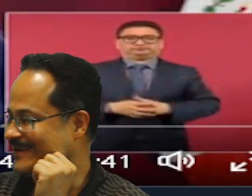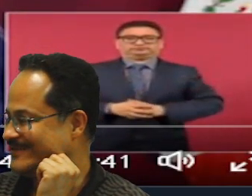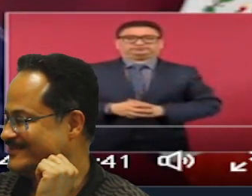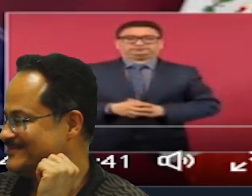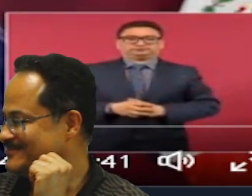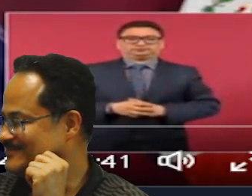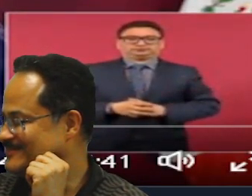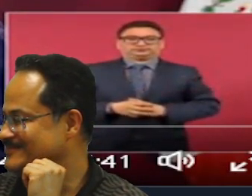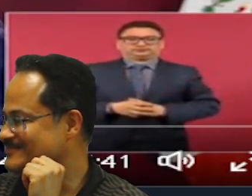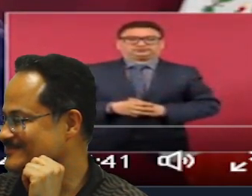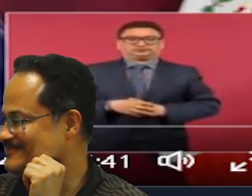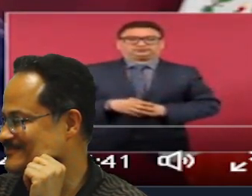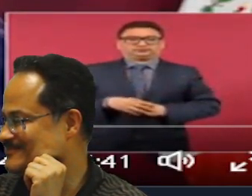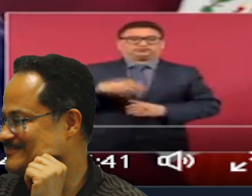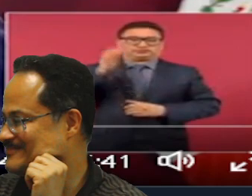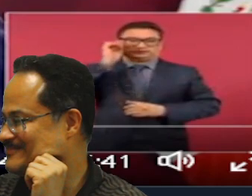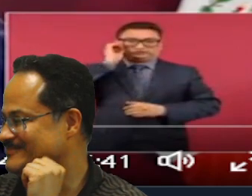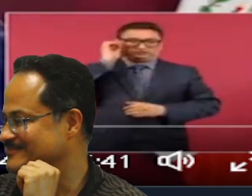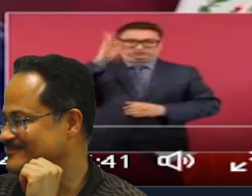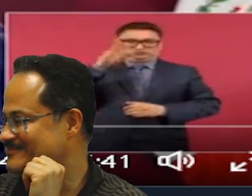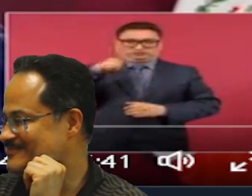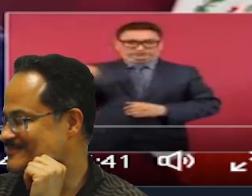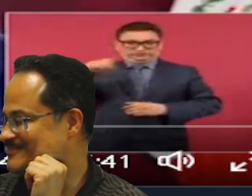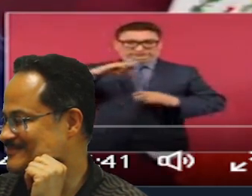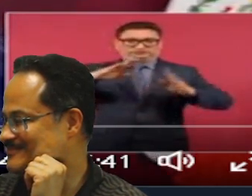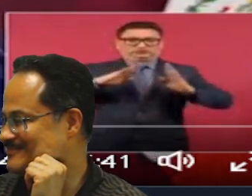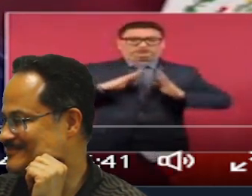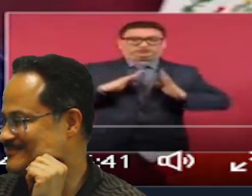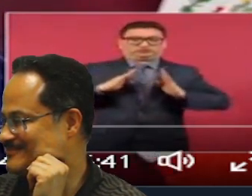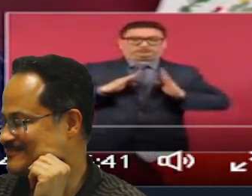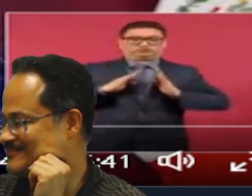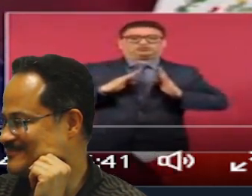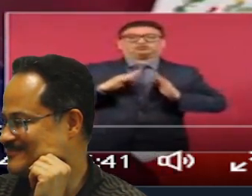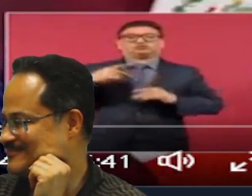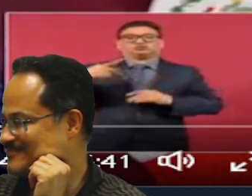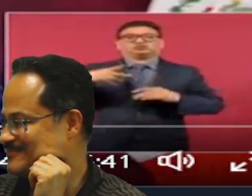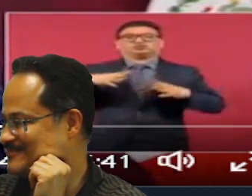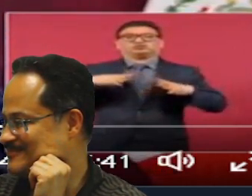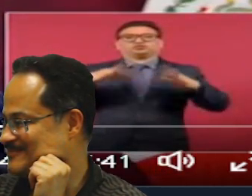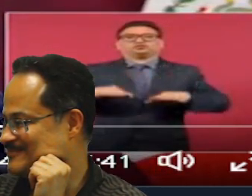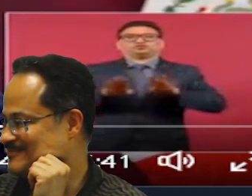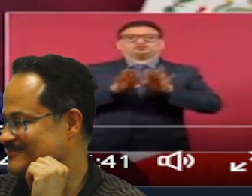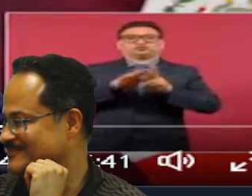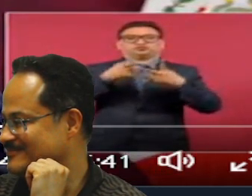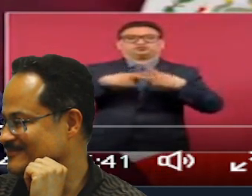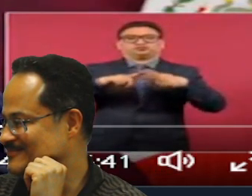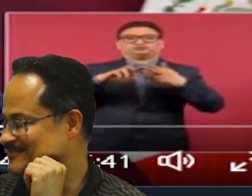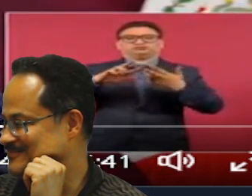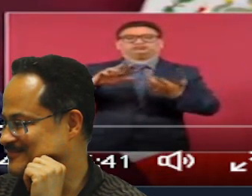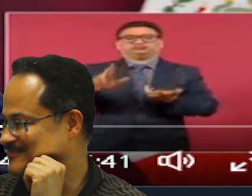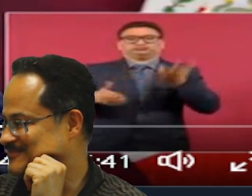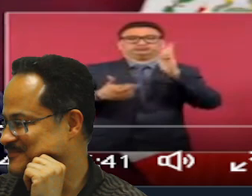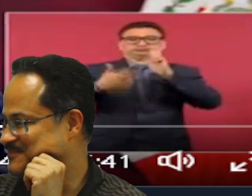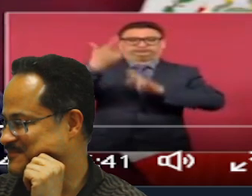no olvidemos que el ejército surgió con la revolución